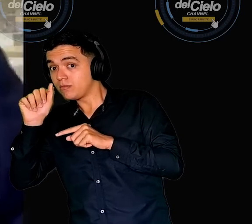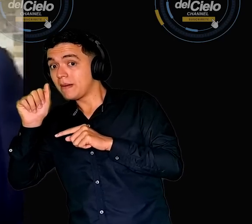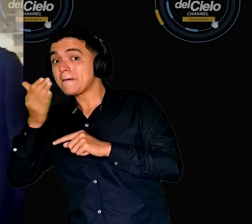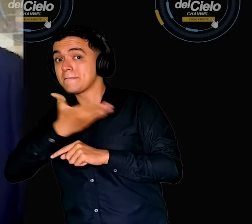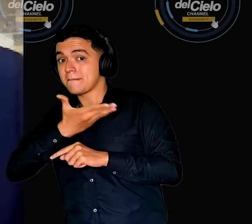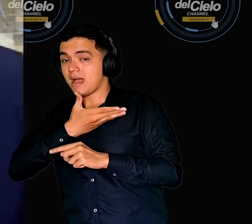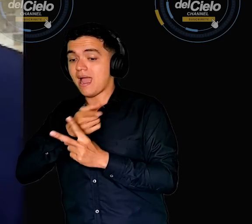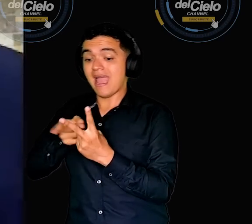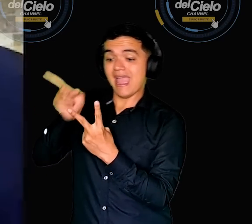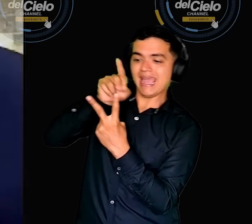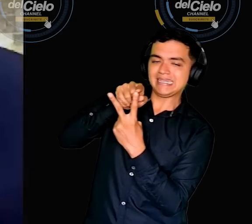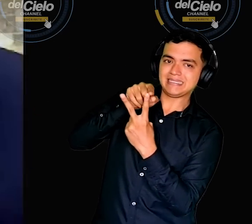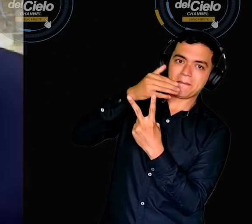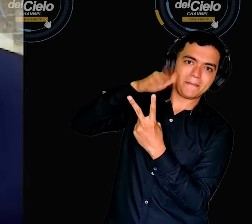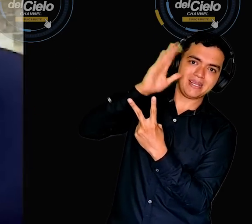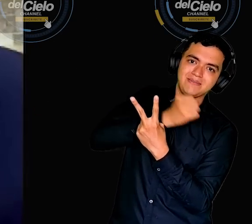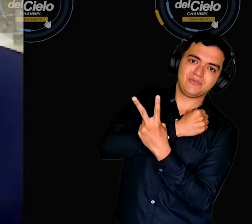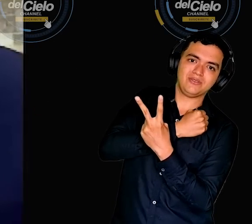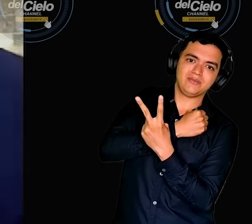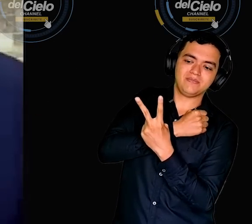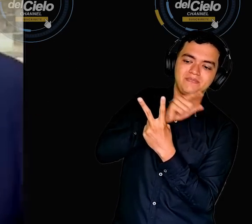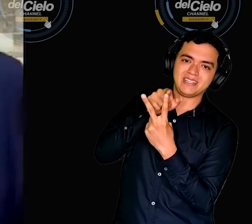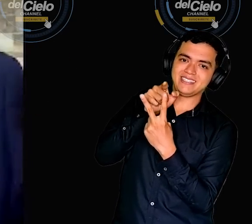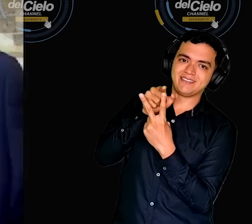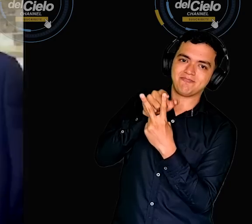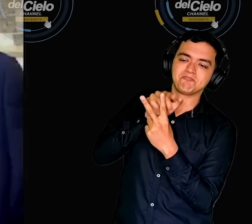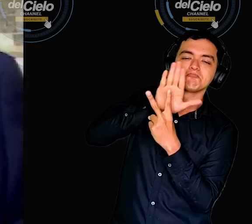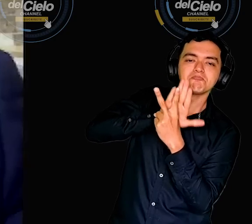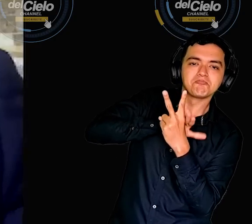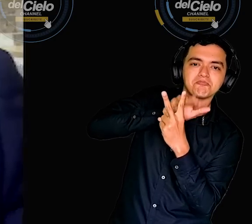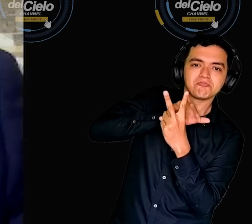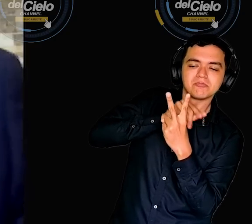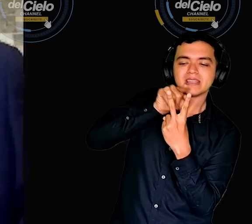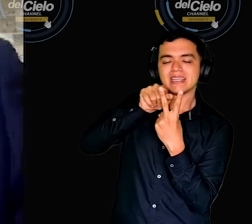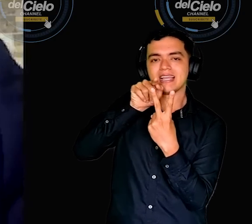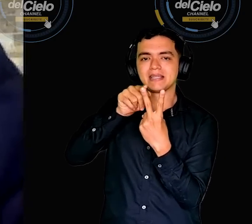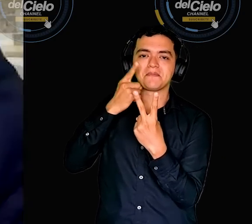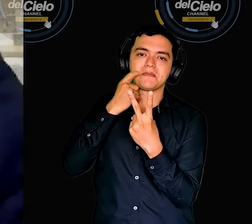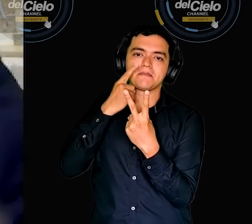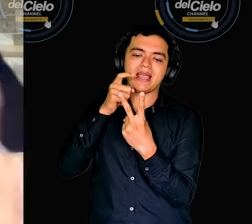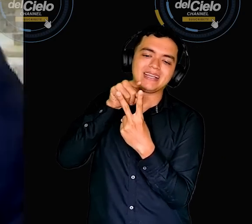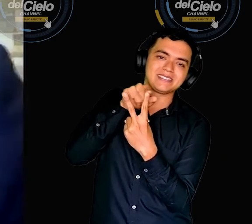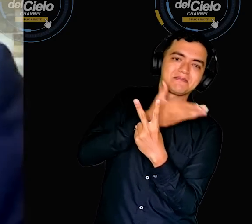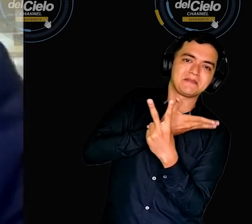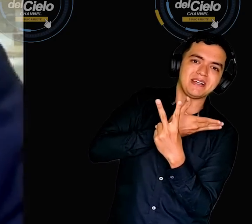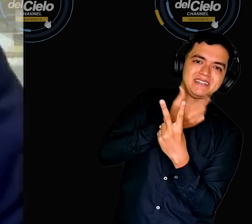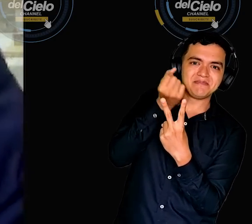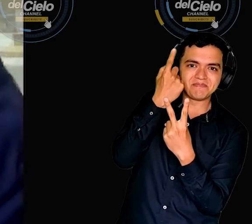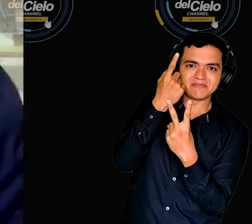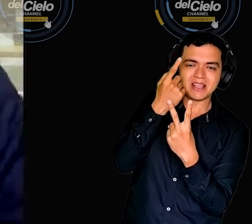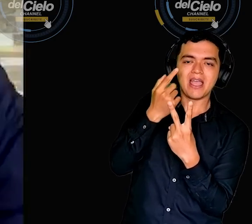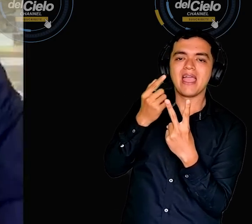personas. Porque obviamente tuvo que separarlos, tuvo que la esposa lo hizo que lo echara de la casa,